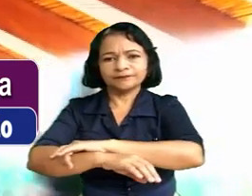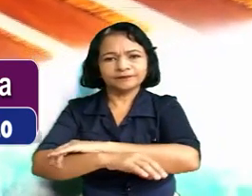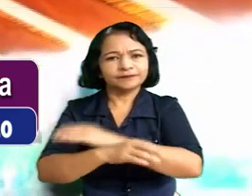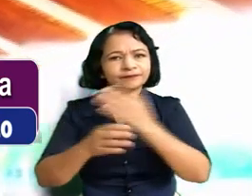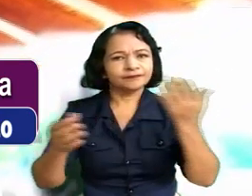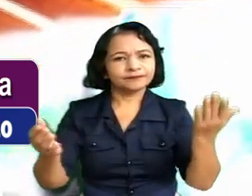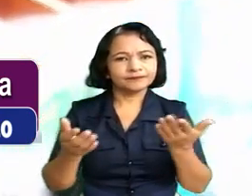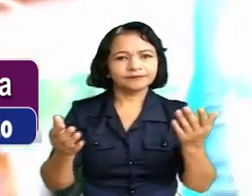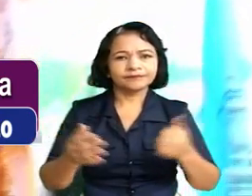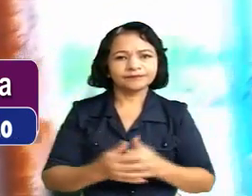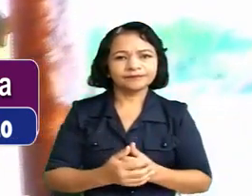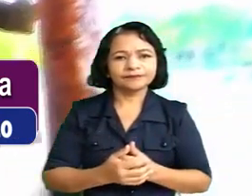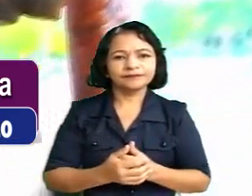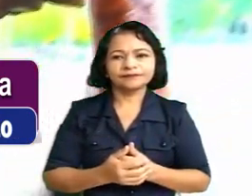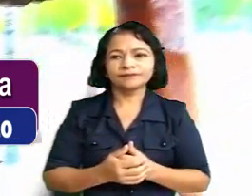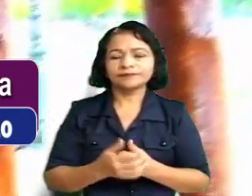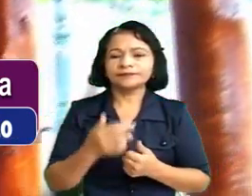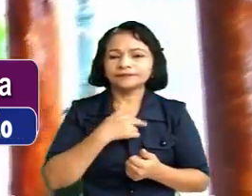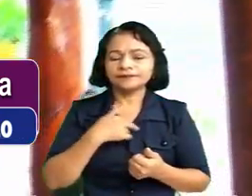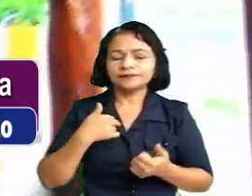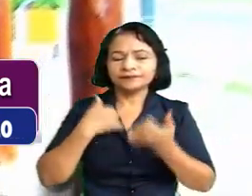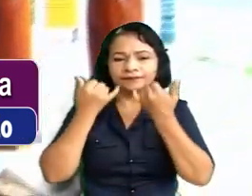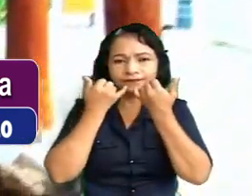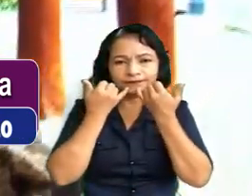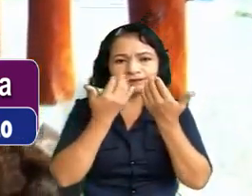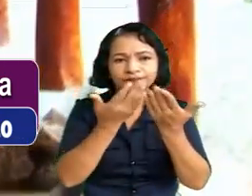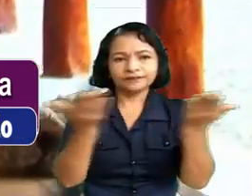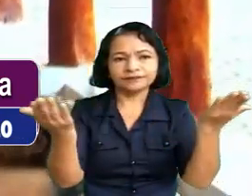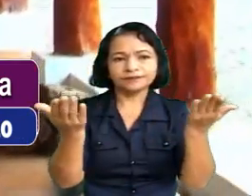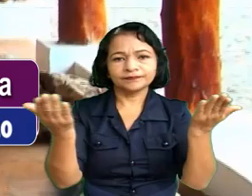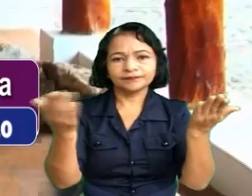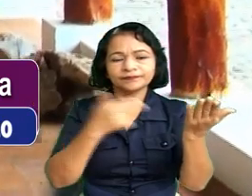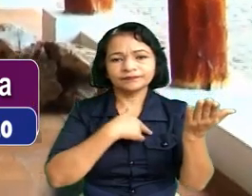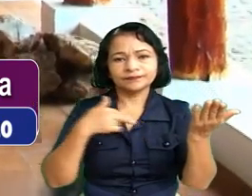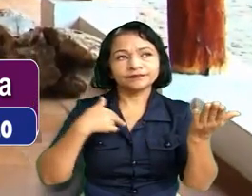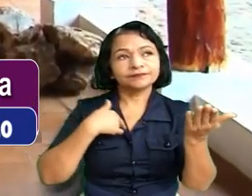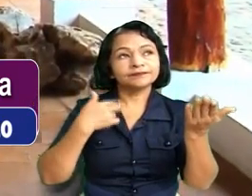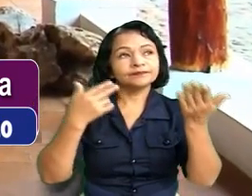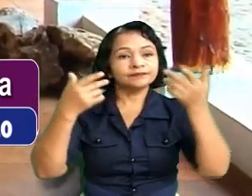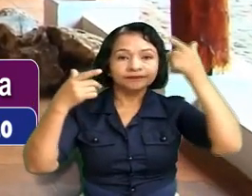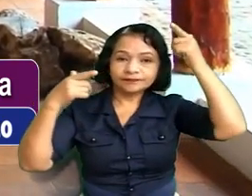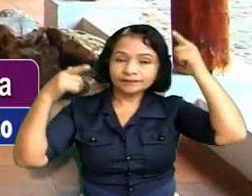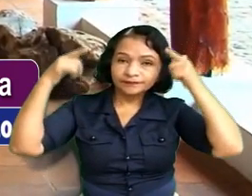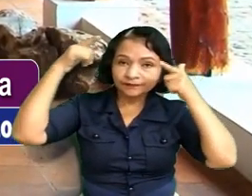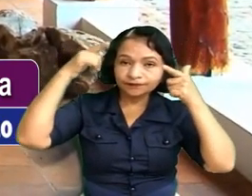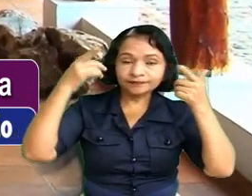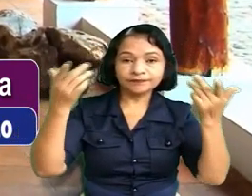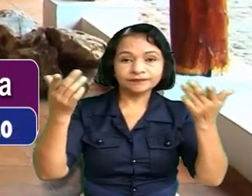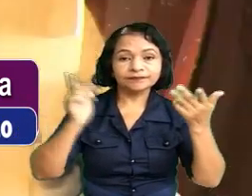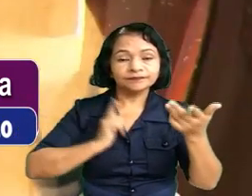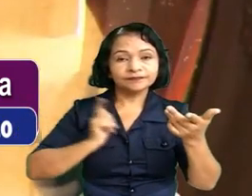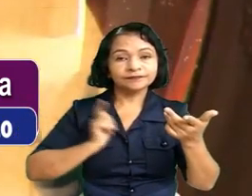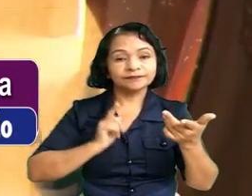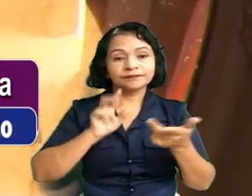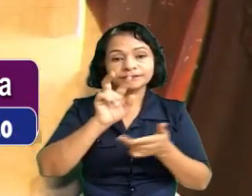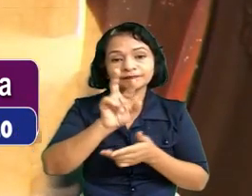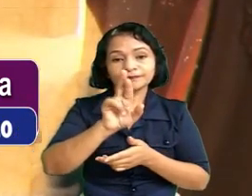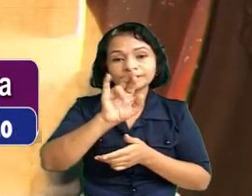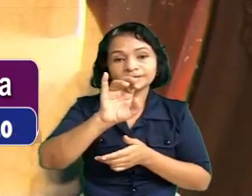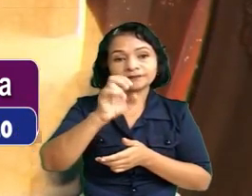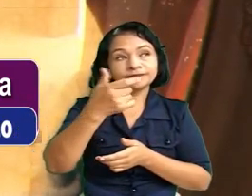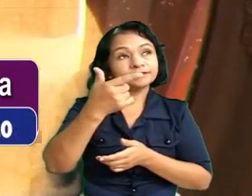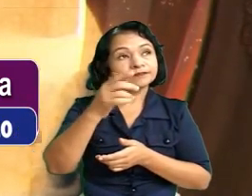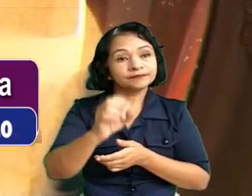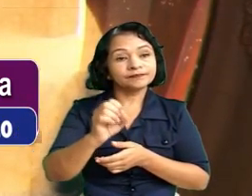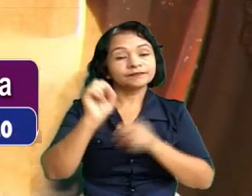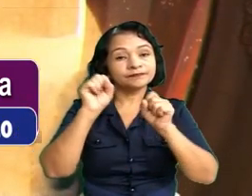es interceptar información, enviarla al general Sandino, eso tenía un riesgo. Y además, tenía un riesgo